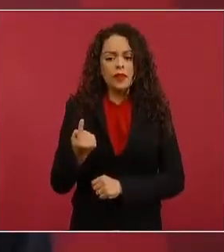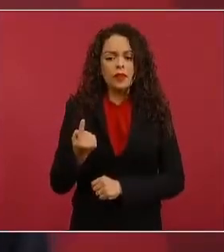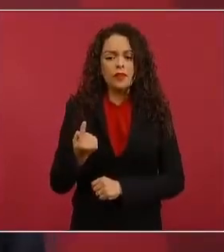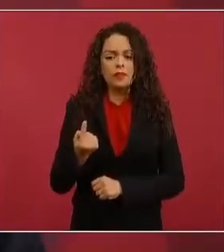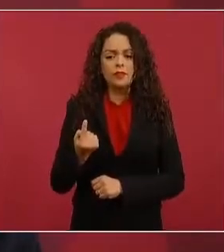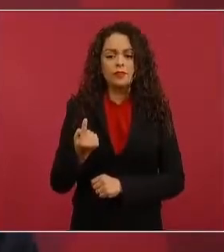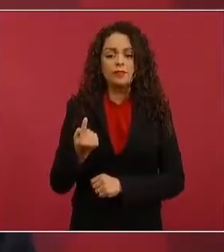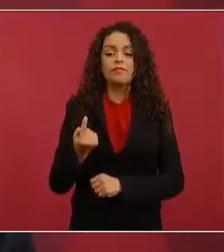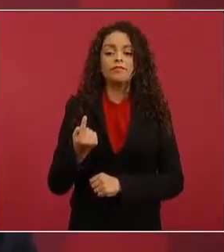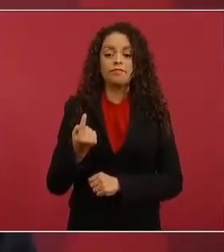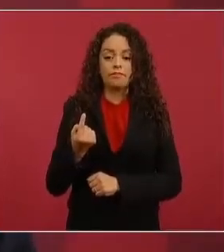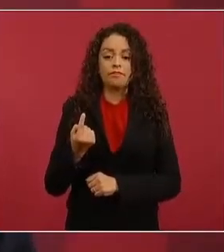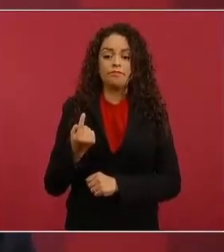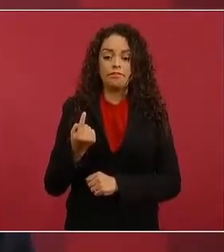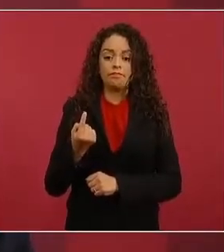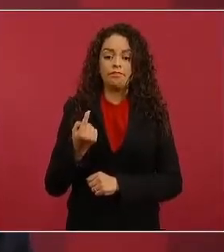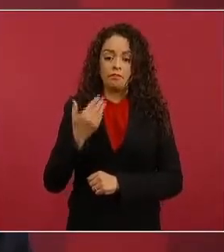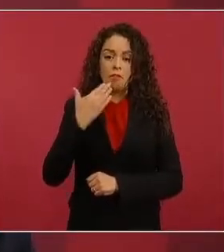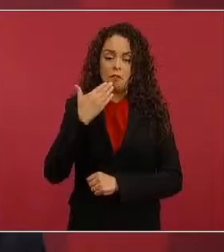lo hemos atendido,